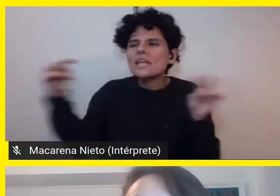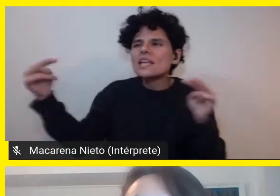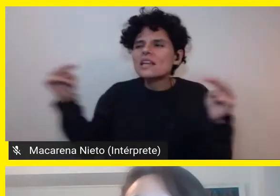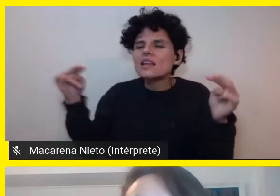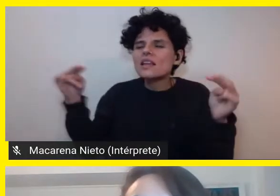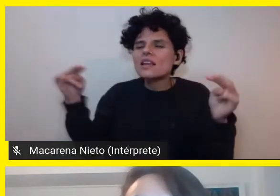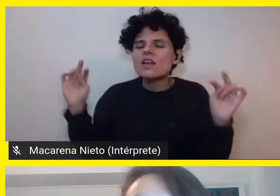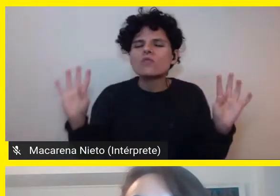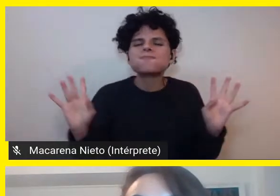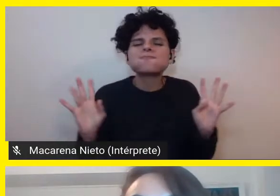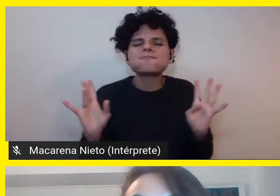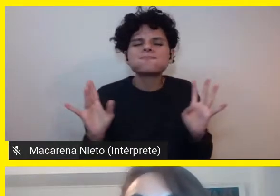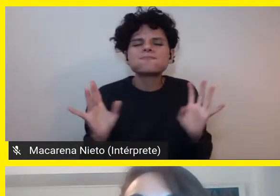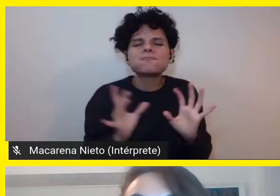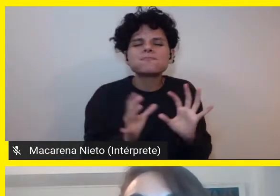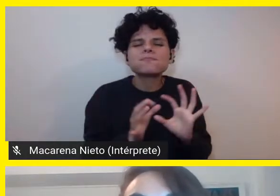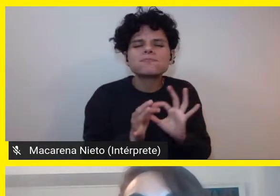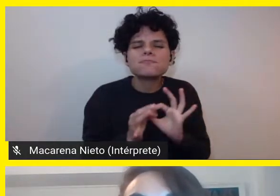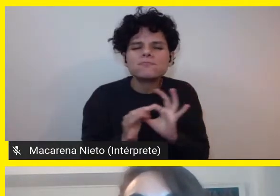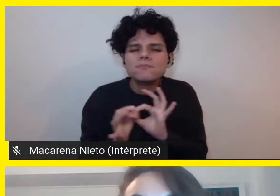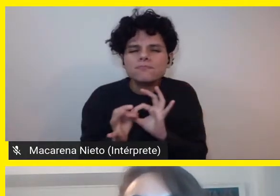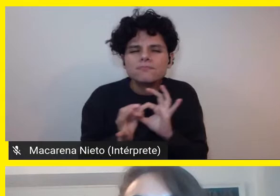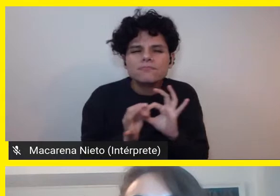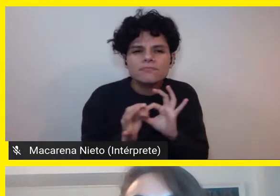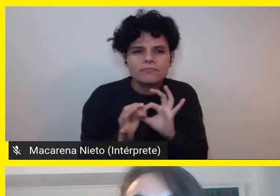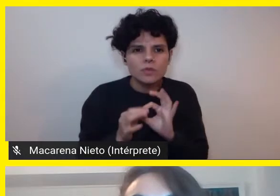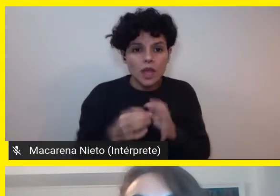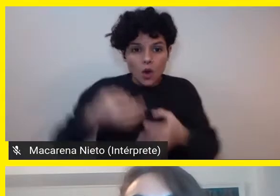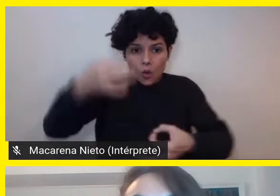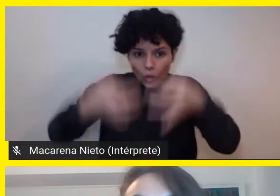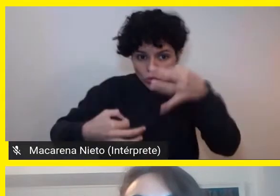que es la reparación más profunda, que es la posibilidad